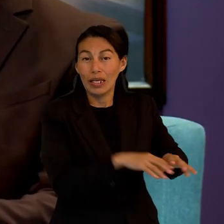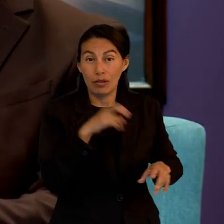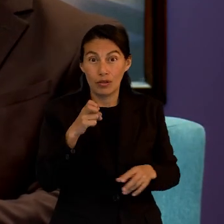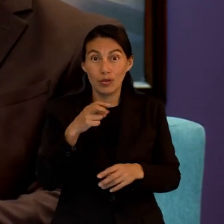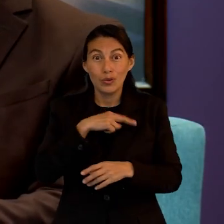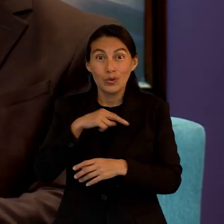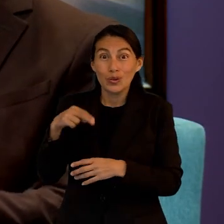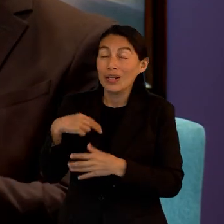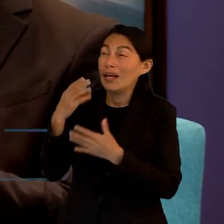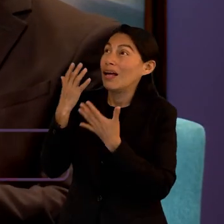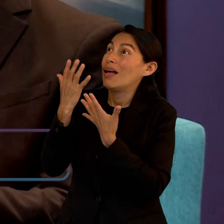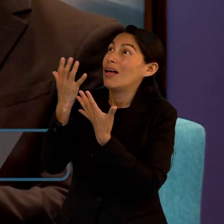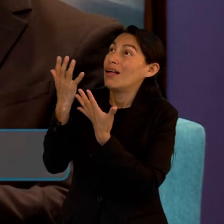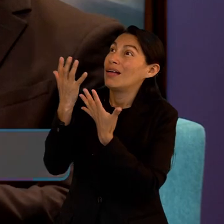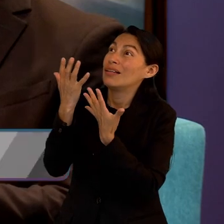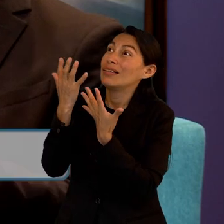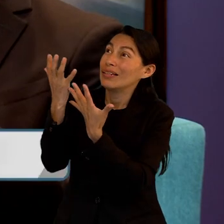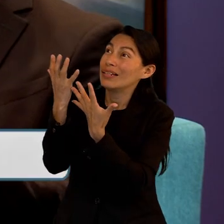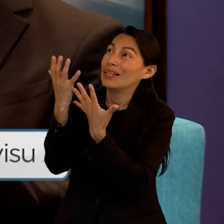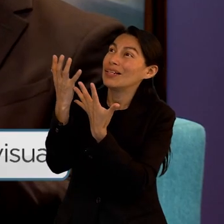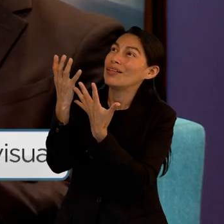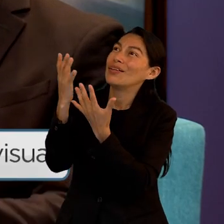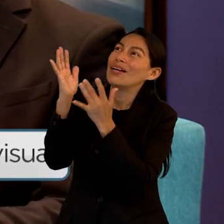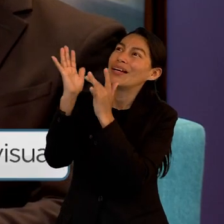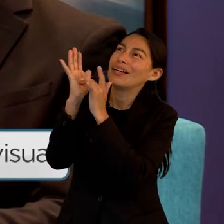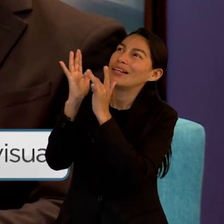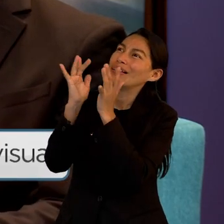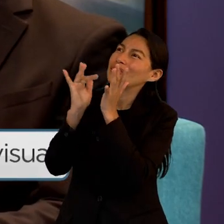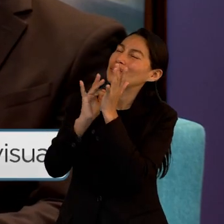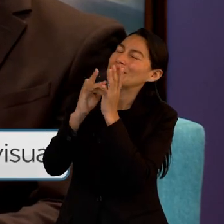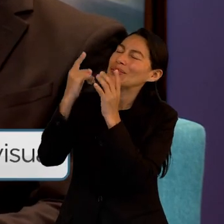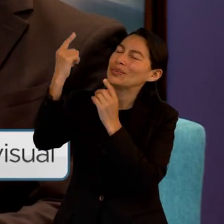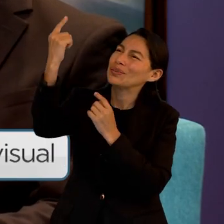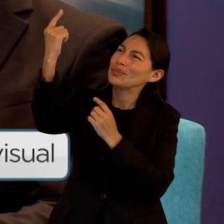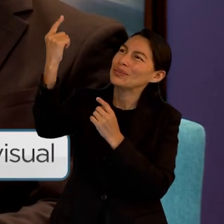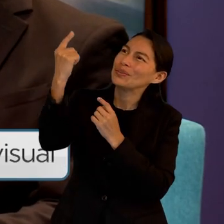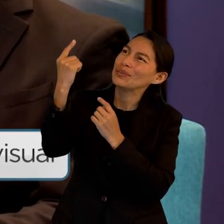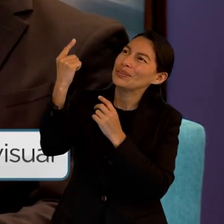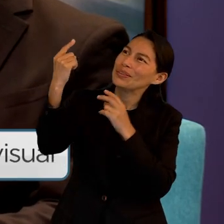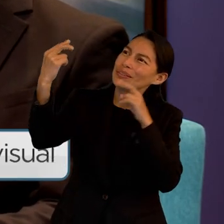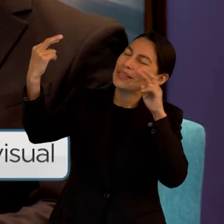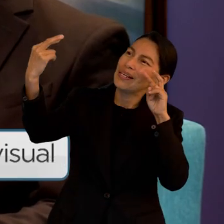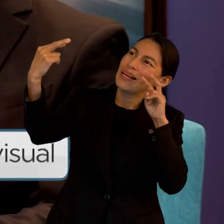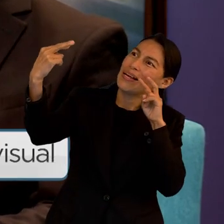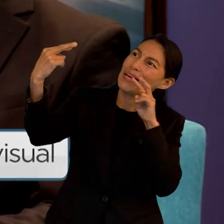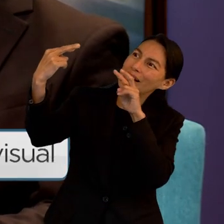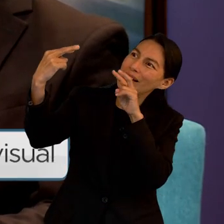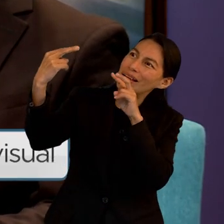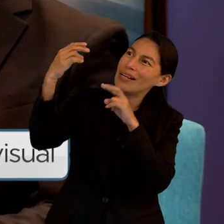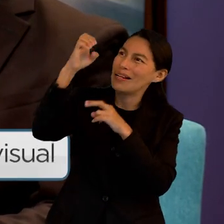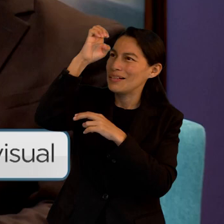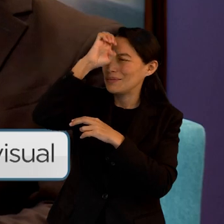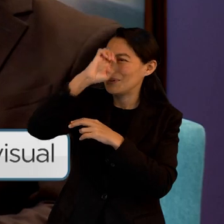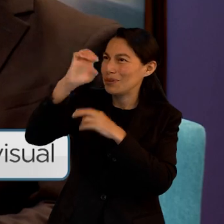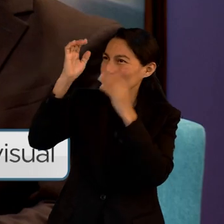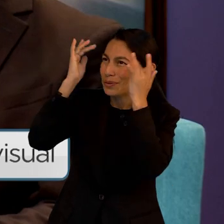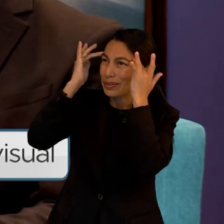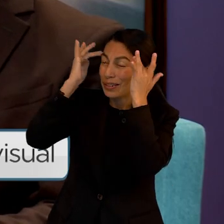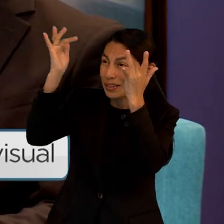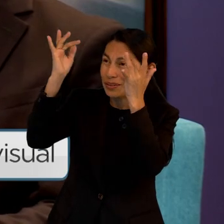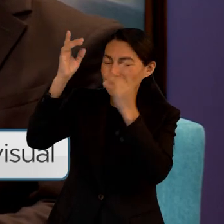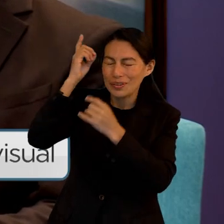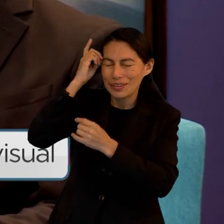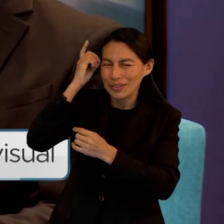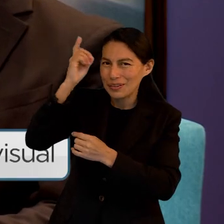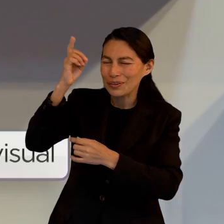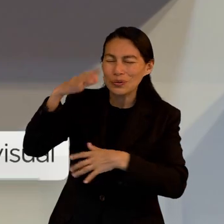respuesta ante toda esta angustia en la esperanza de ver pronto cara cara a dios ya jesucristo que